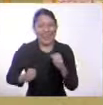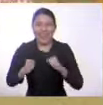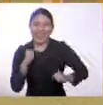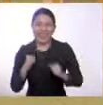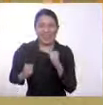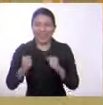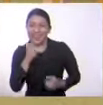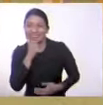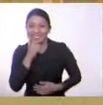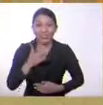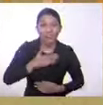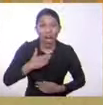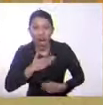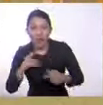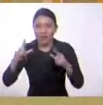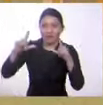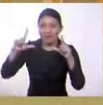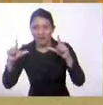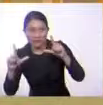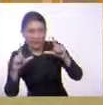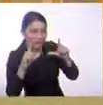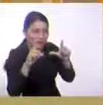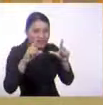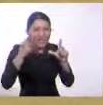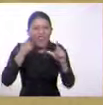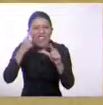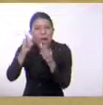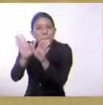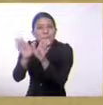Y yo, rastreador de mariposas.